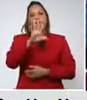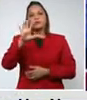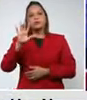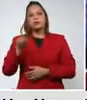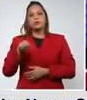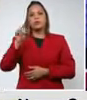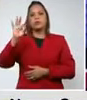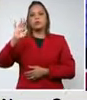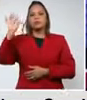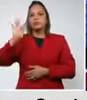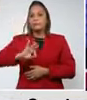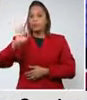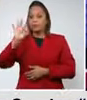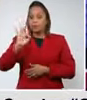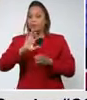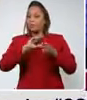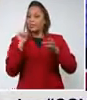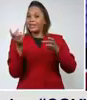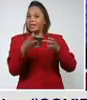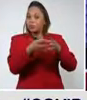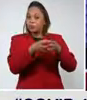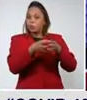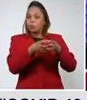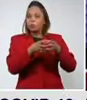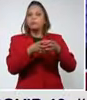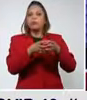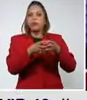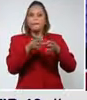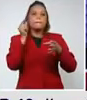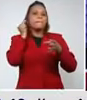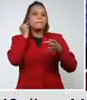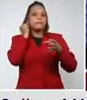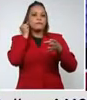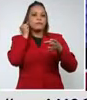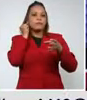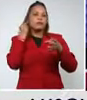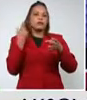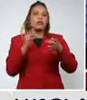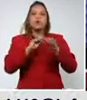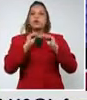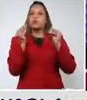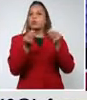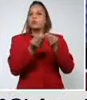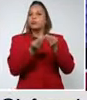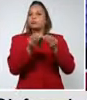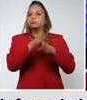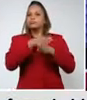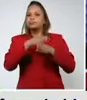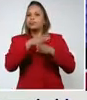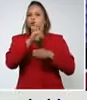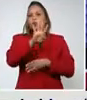45,8% de estos pacientes del sexo femenino en el acumulado representan el